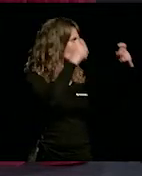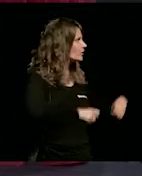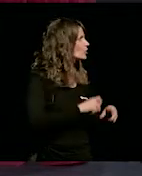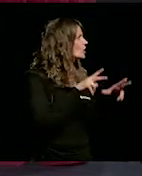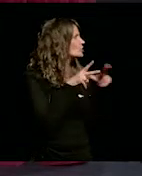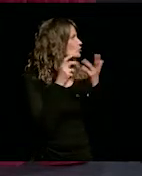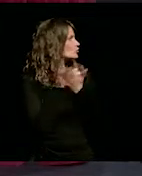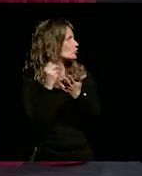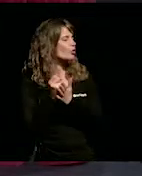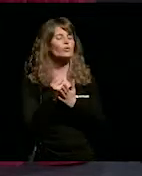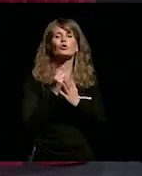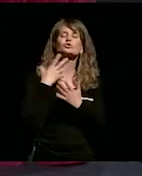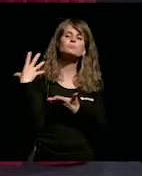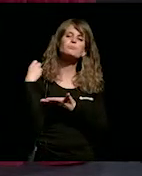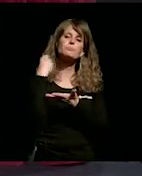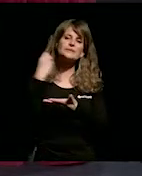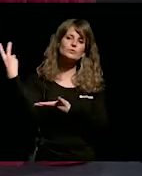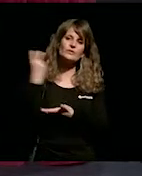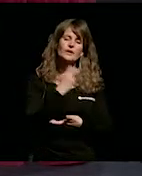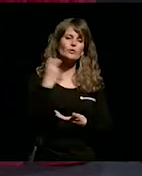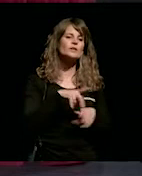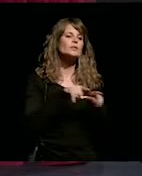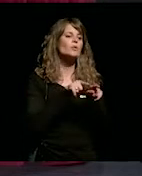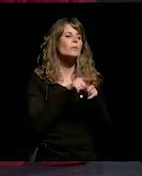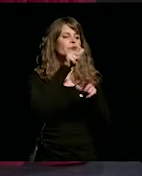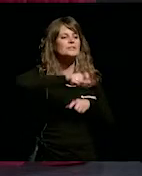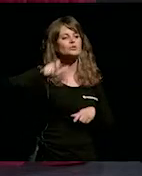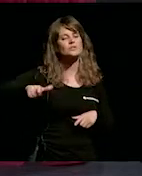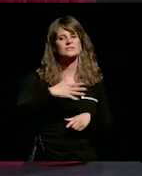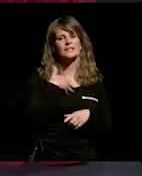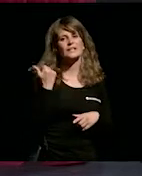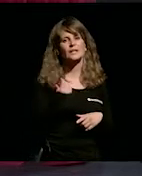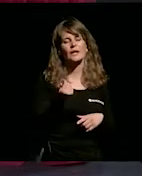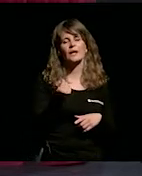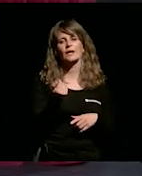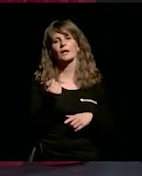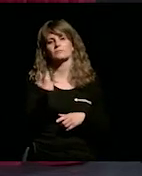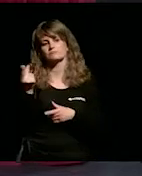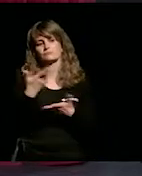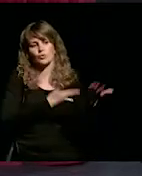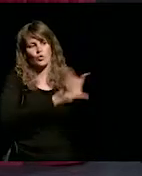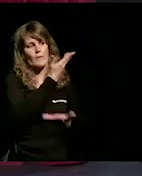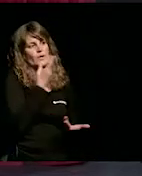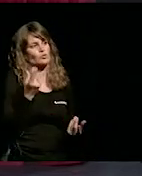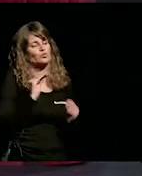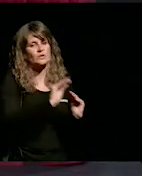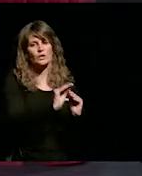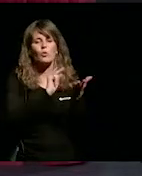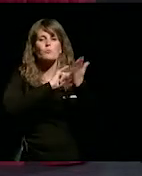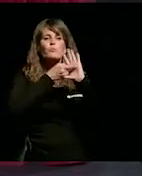socios, patrocinadores, personas que quieren contribuir con su dinero. Este programa tiene como